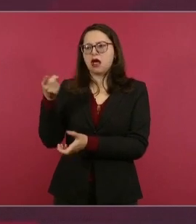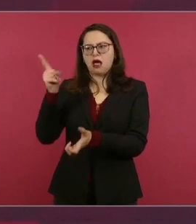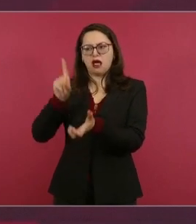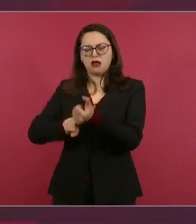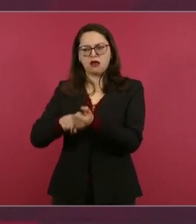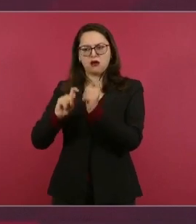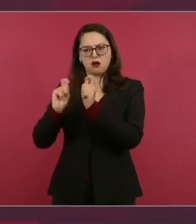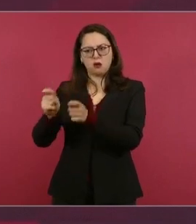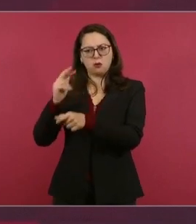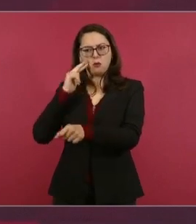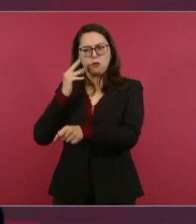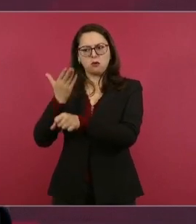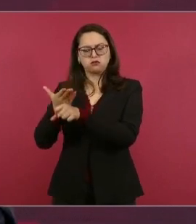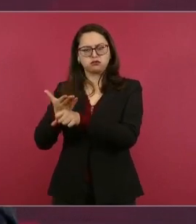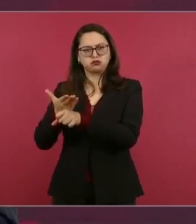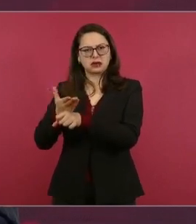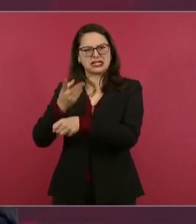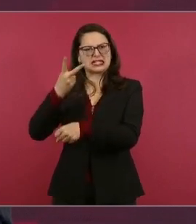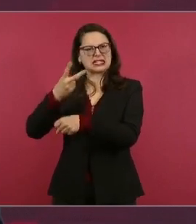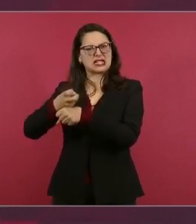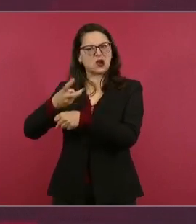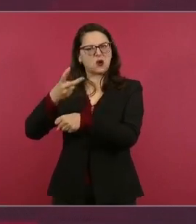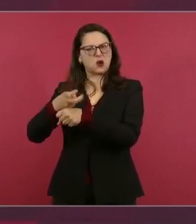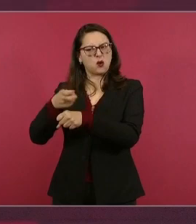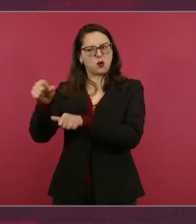O sea, un